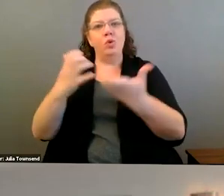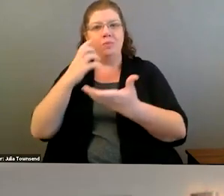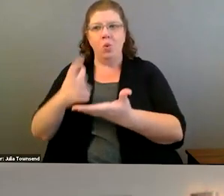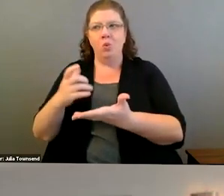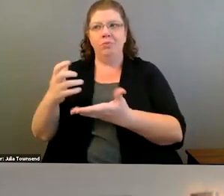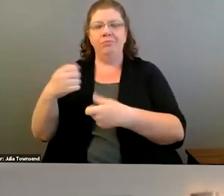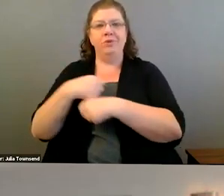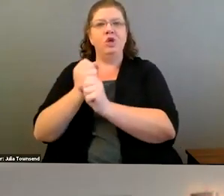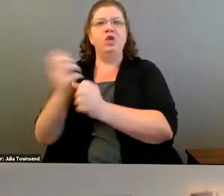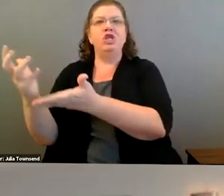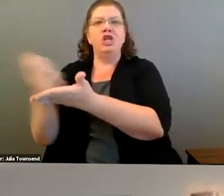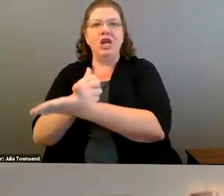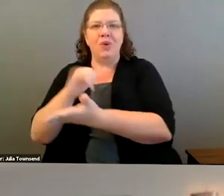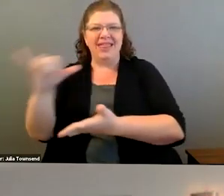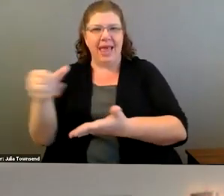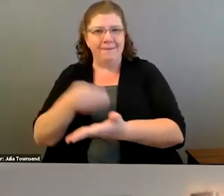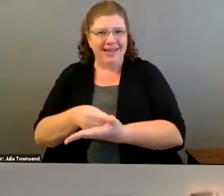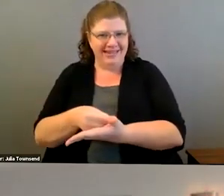dichos fondos